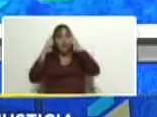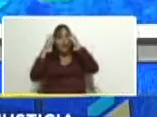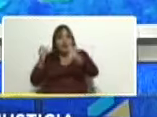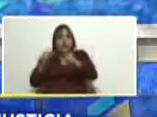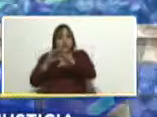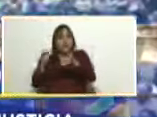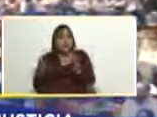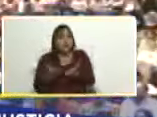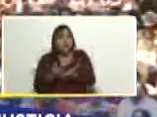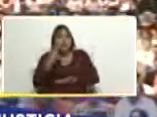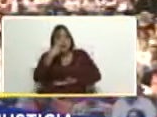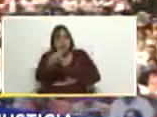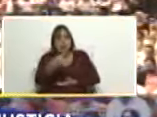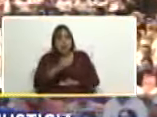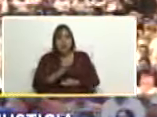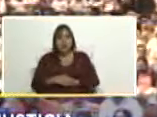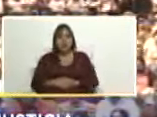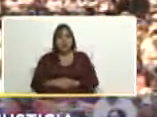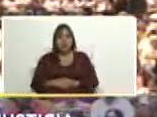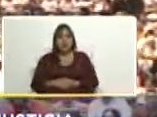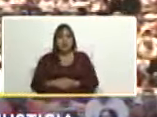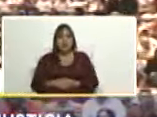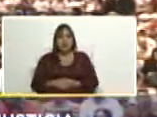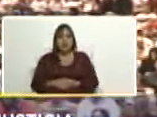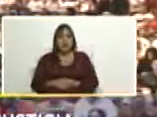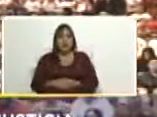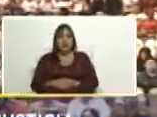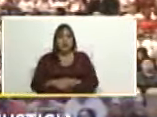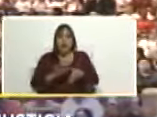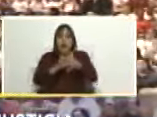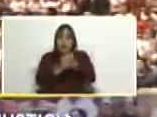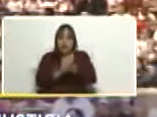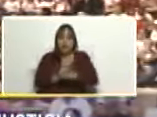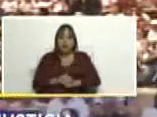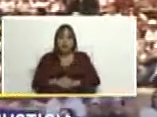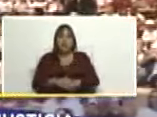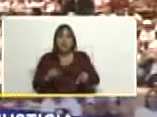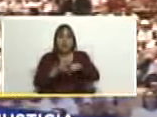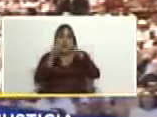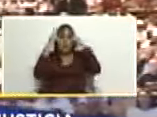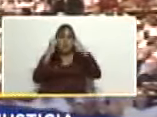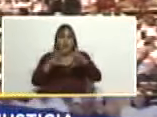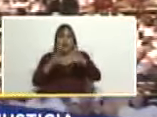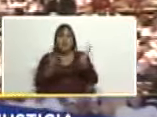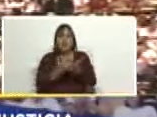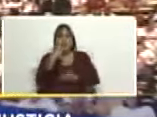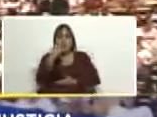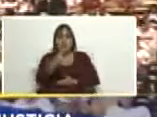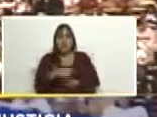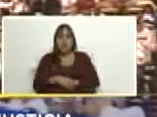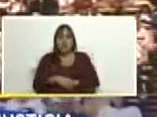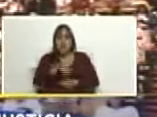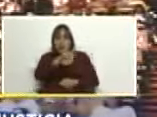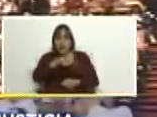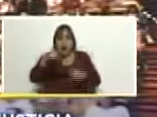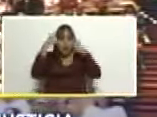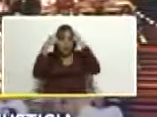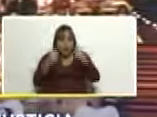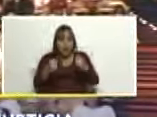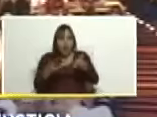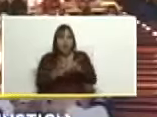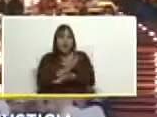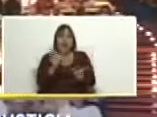mundo, compatriotas, como dijeran expertos en el mundo, expertos en ese tipo de